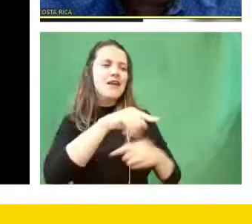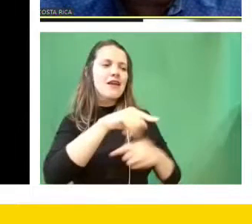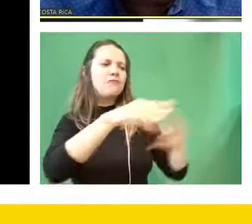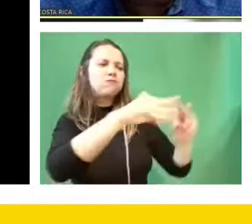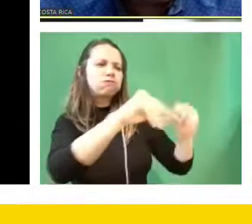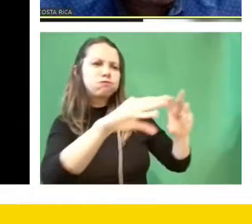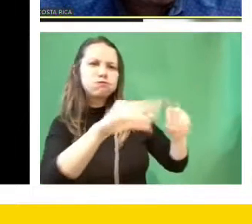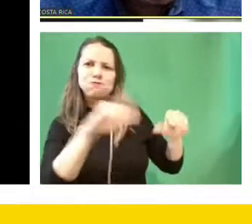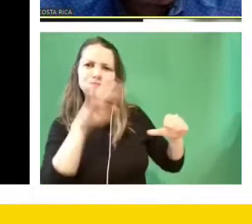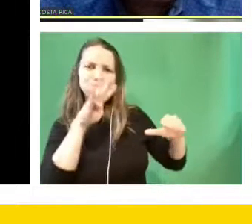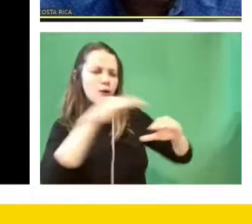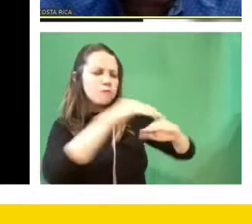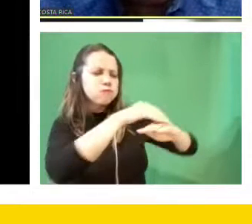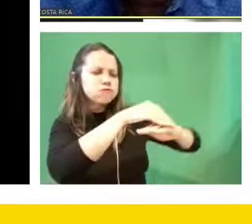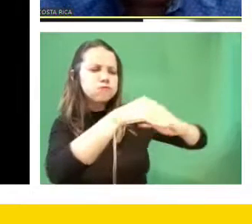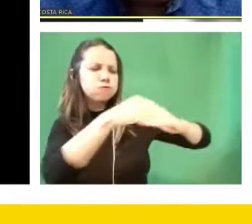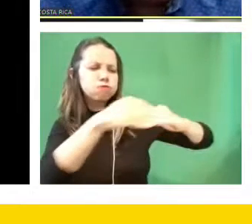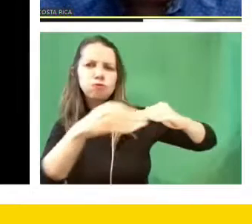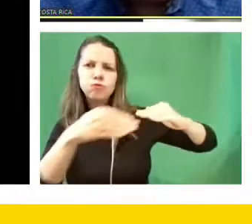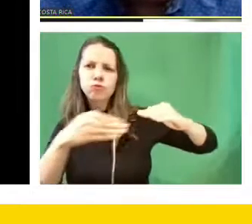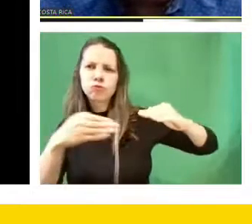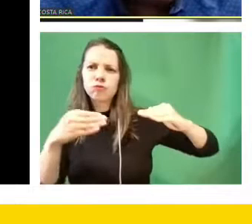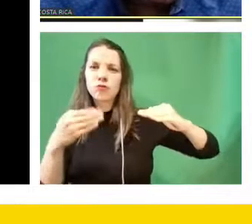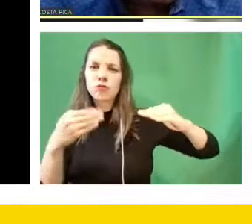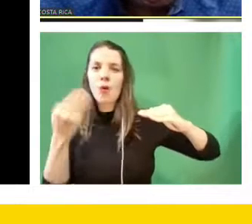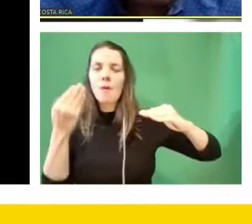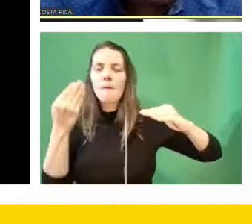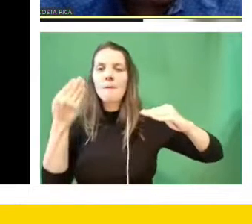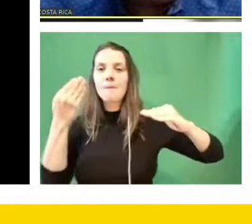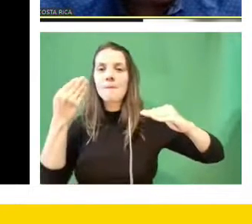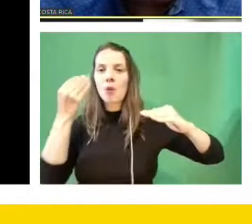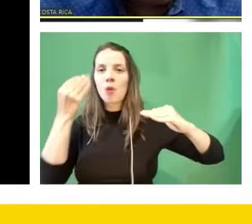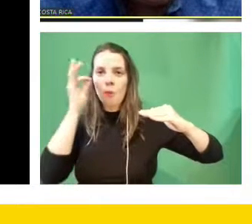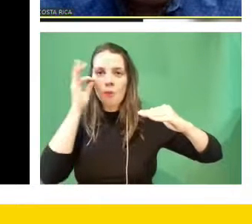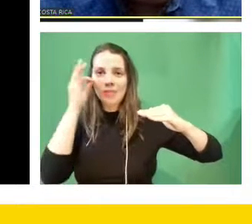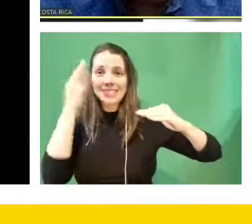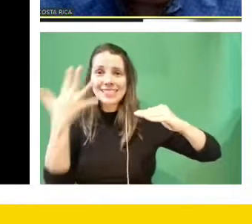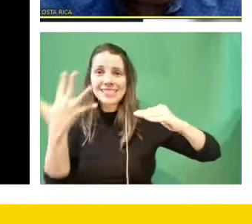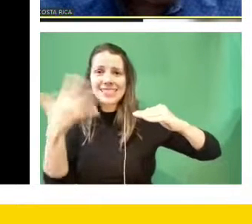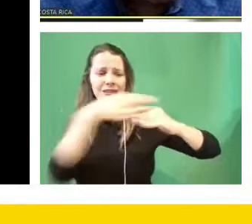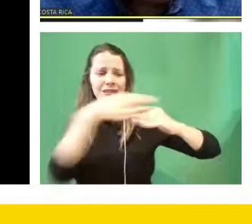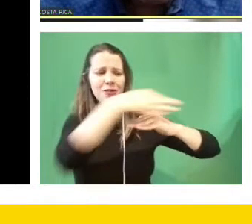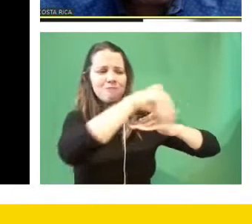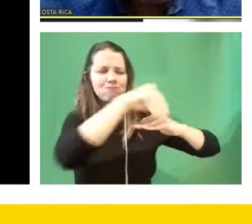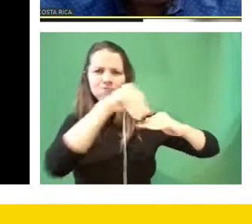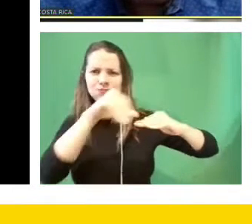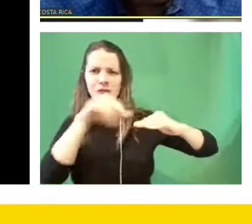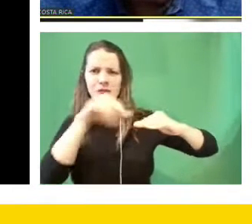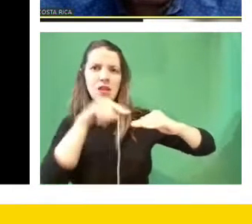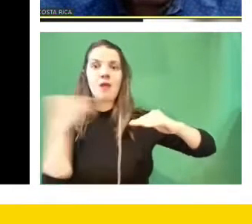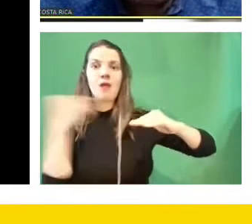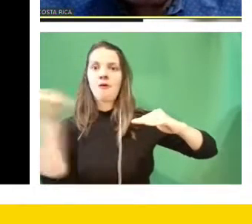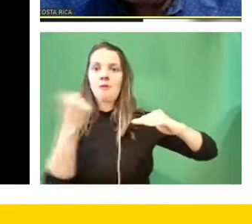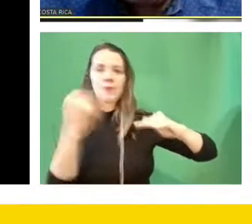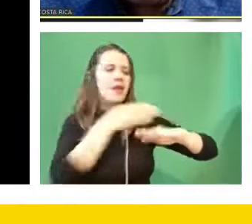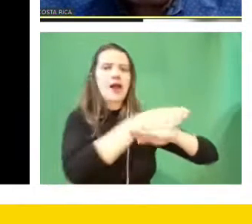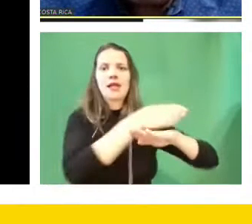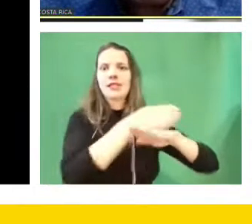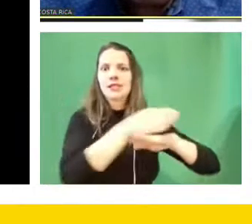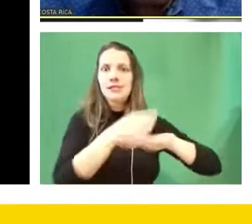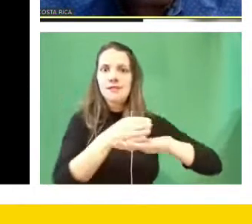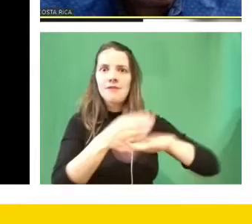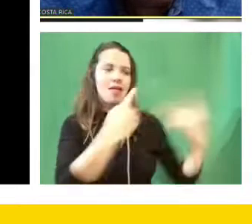ir desarrollando un trabajo arduo de playas accesibles para todas las personas. Y en este caso, más allá de lo que demanda un